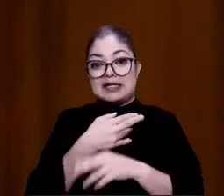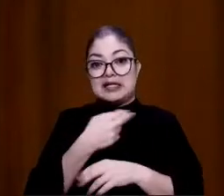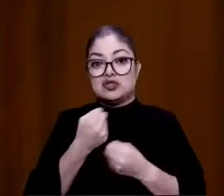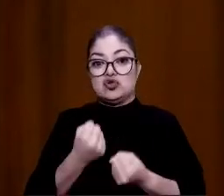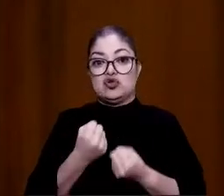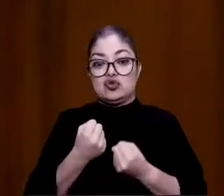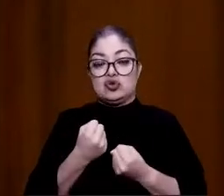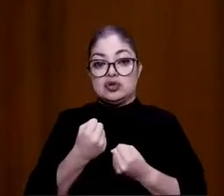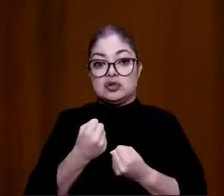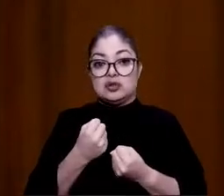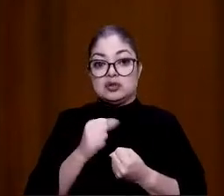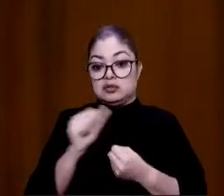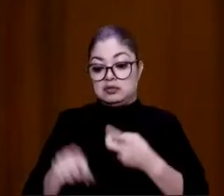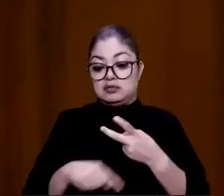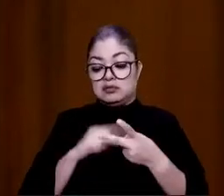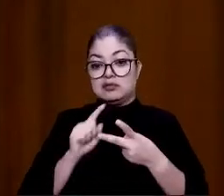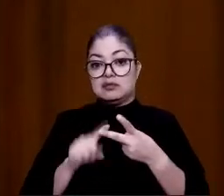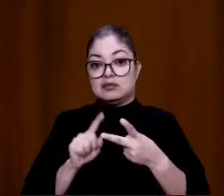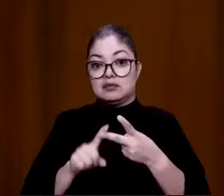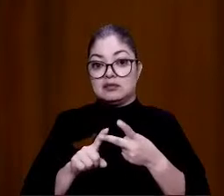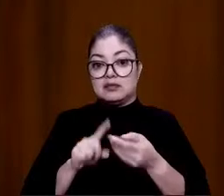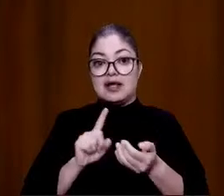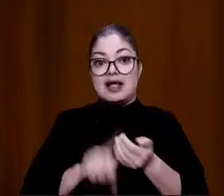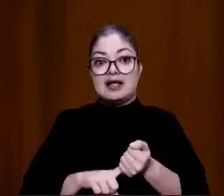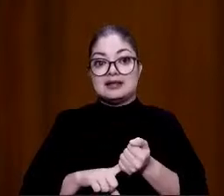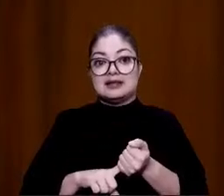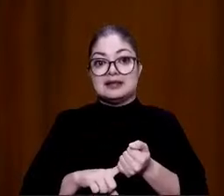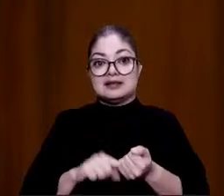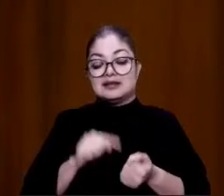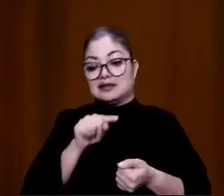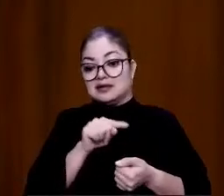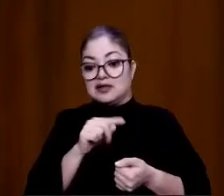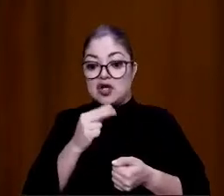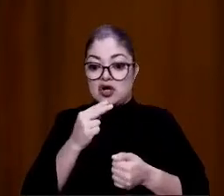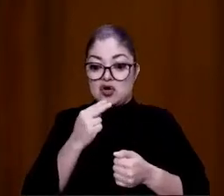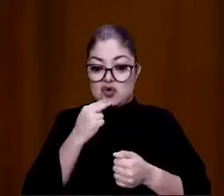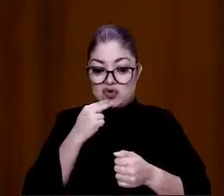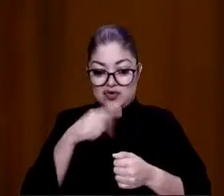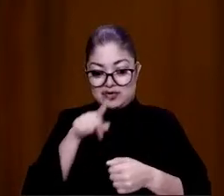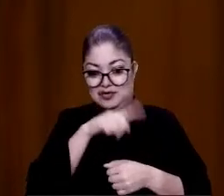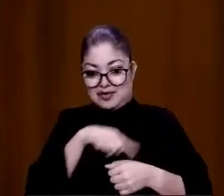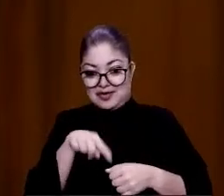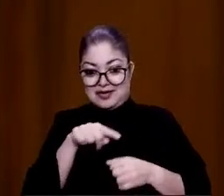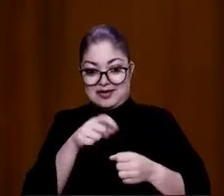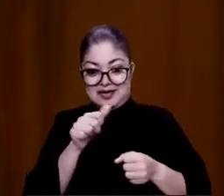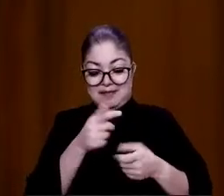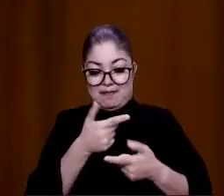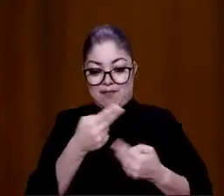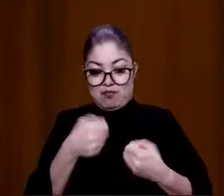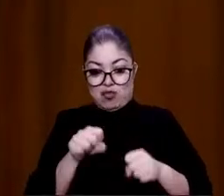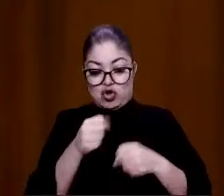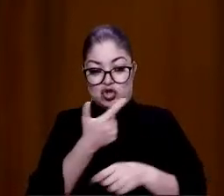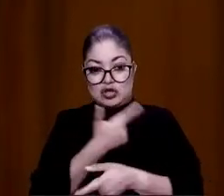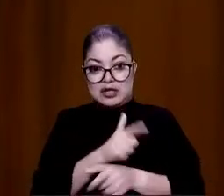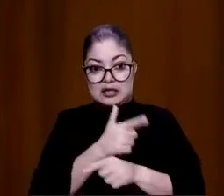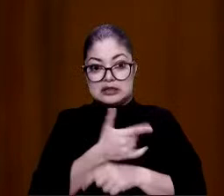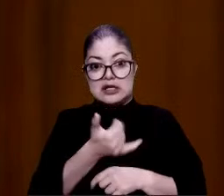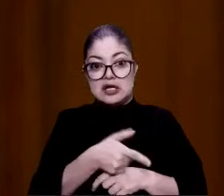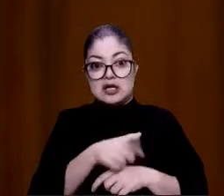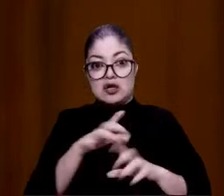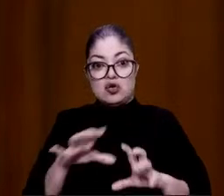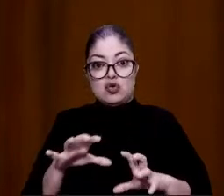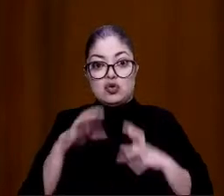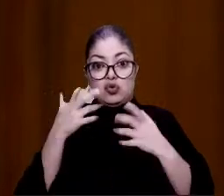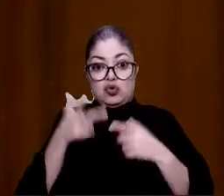segundo, las especificaciones técnicas que tienen las unidades en caso y la velocidad a la que desarrollan